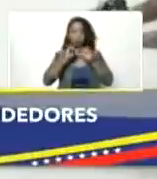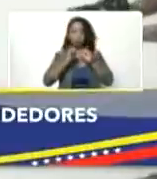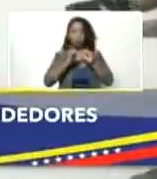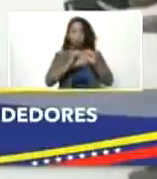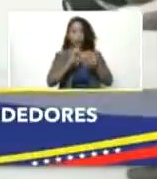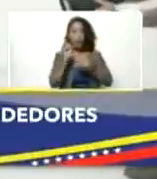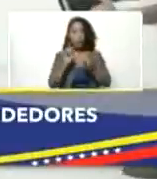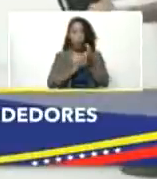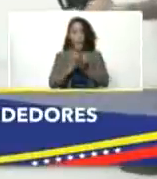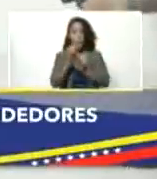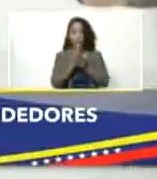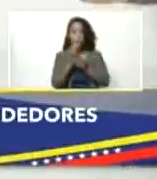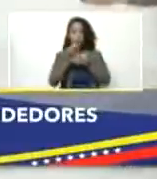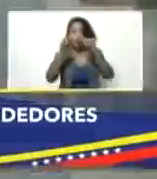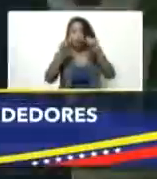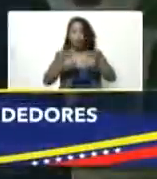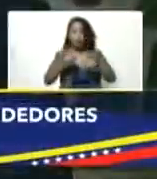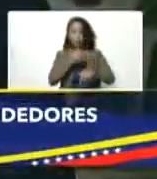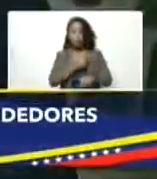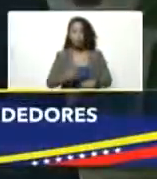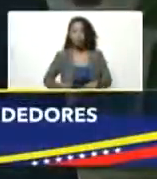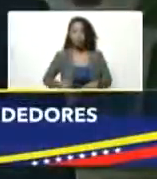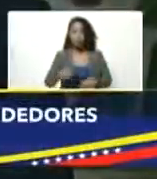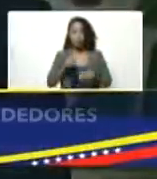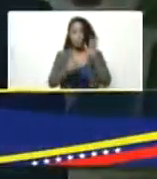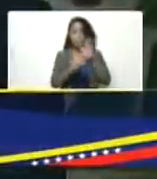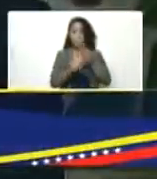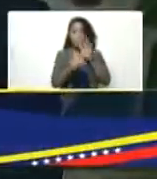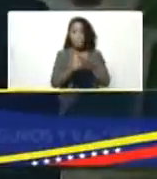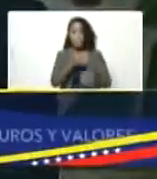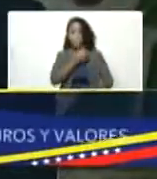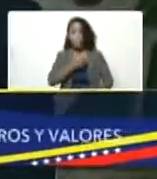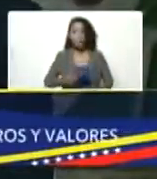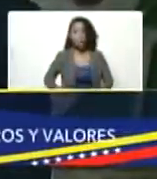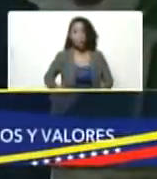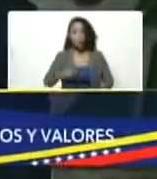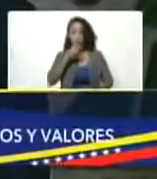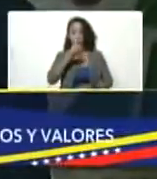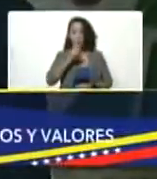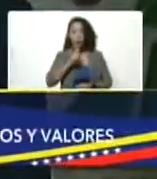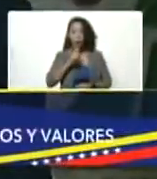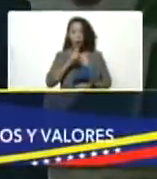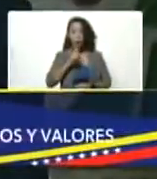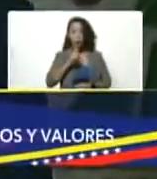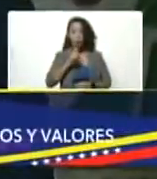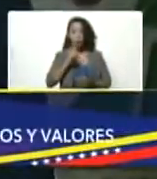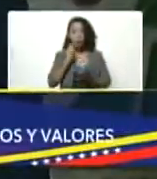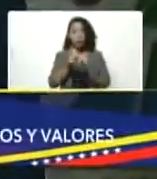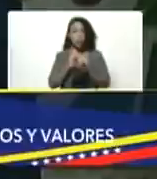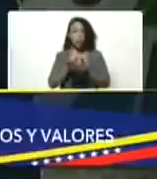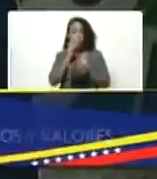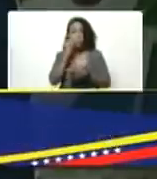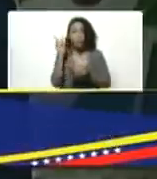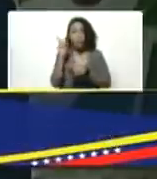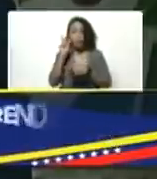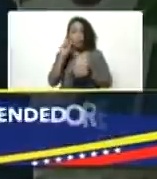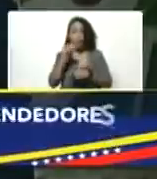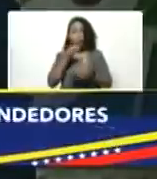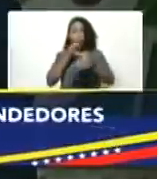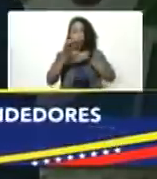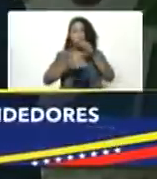esos emprendedores. Aquí, presidente, le voy a dar la palabra al presidente del Banco del Tesoro, Johan Álvarez, también para que comente